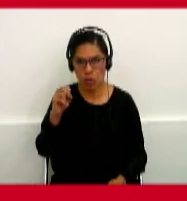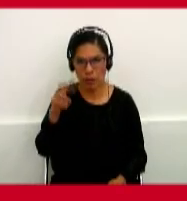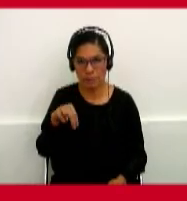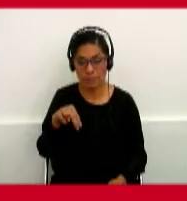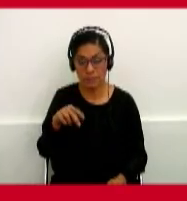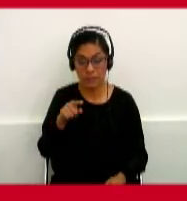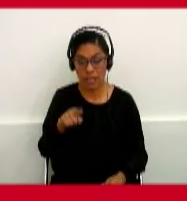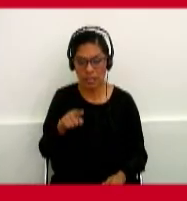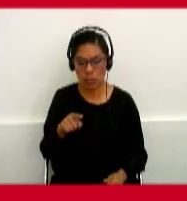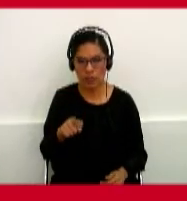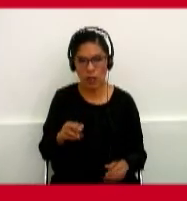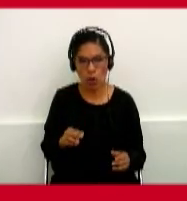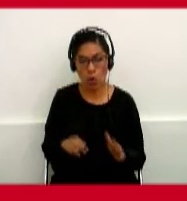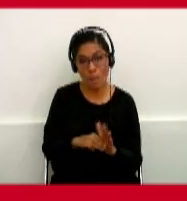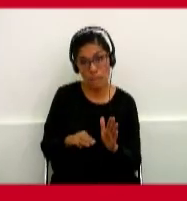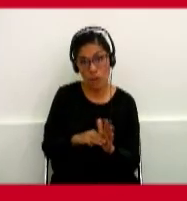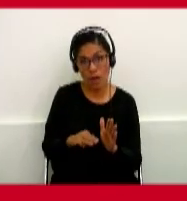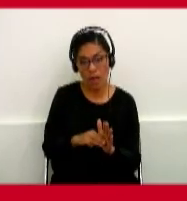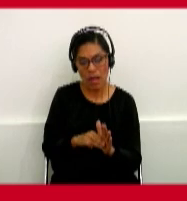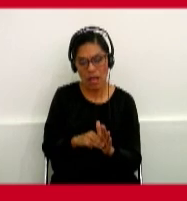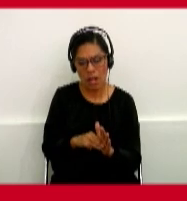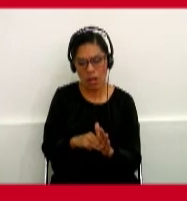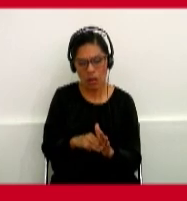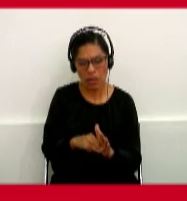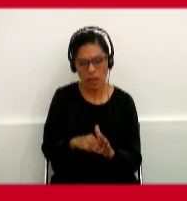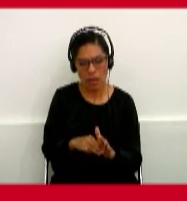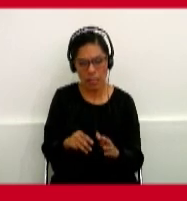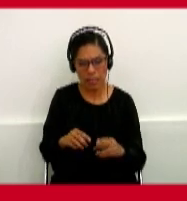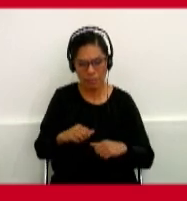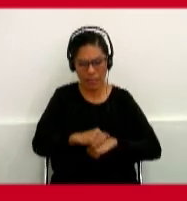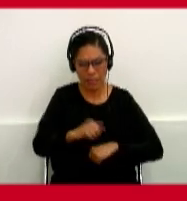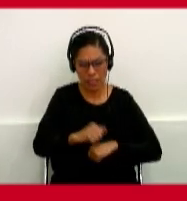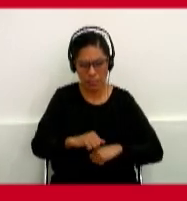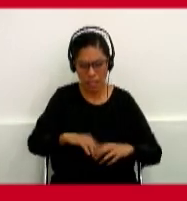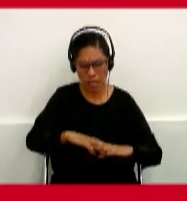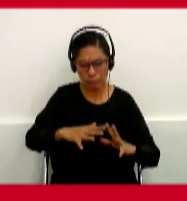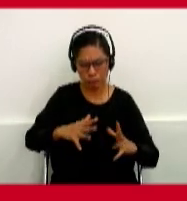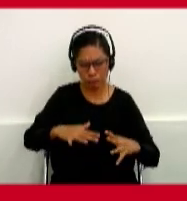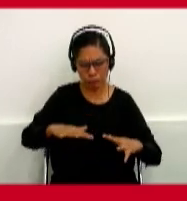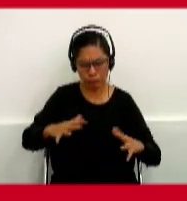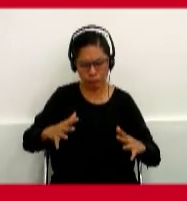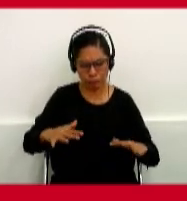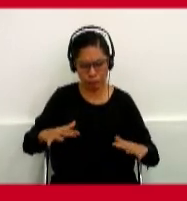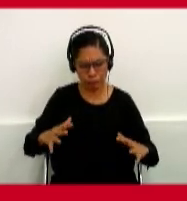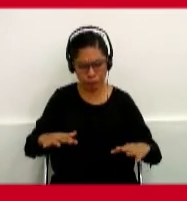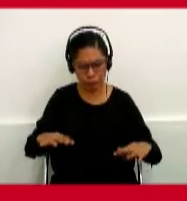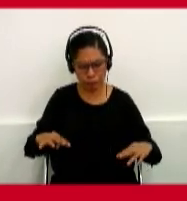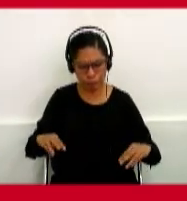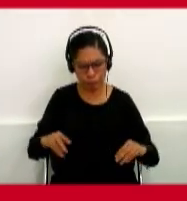Moore-Coulomb, y para lo que es el basamento rocoso hemos usado el modelo de Hockey-Brown generalizado.